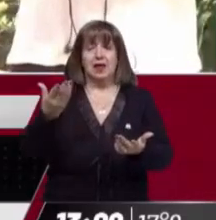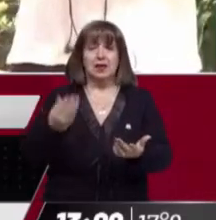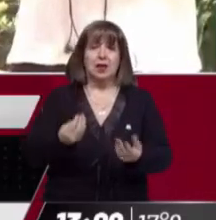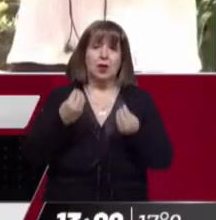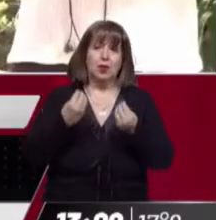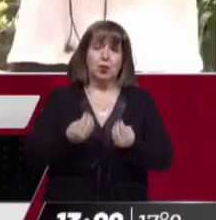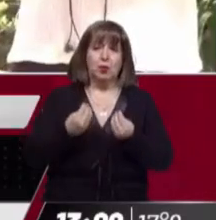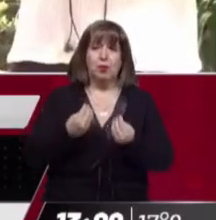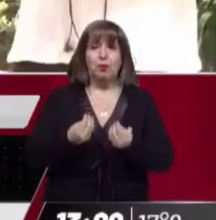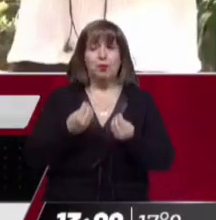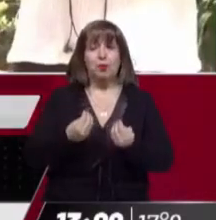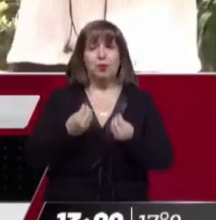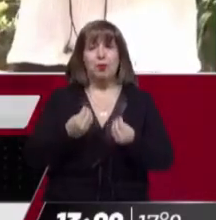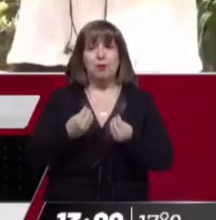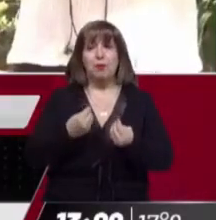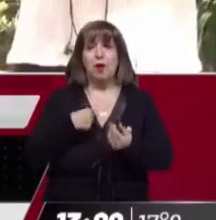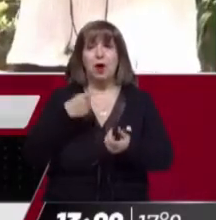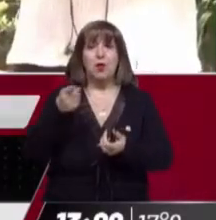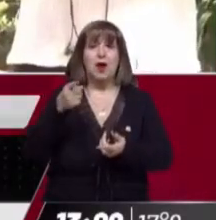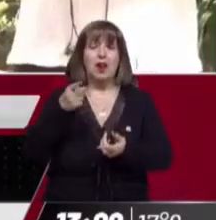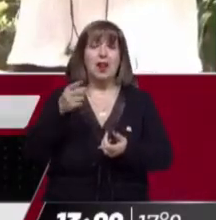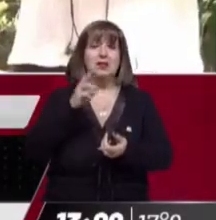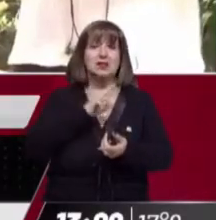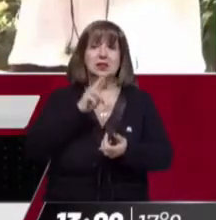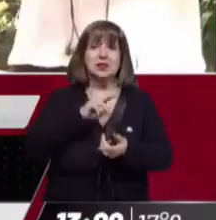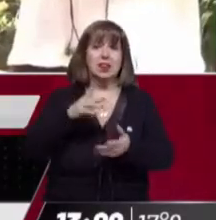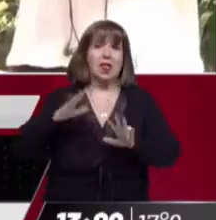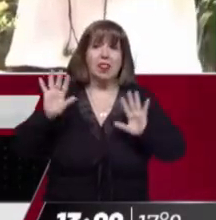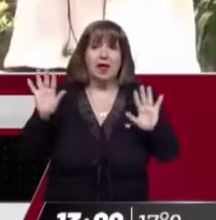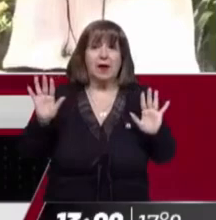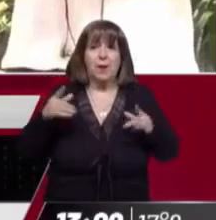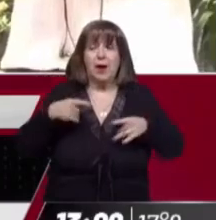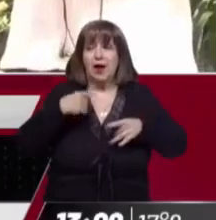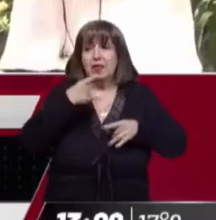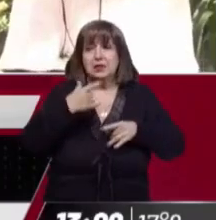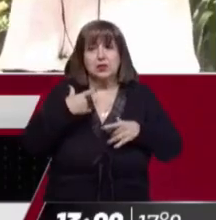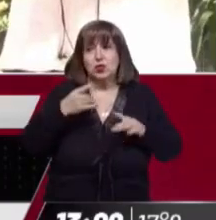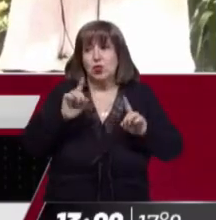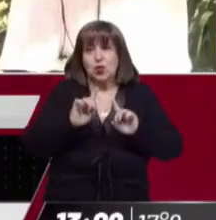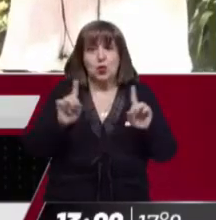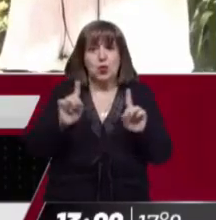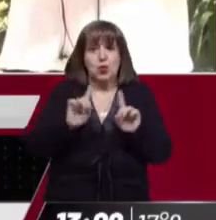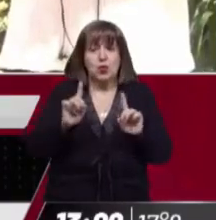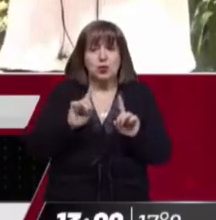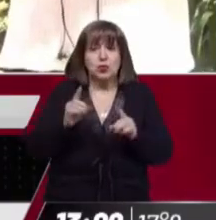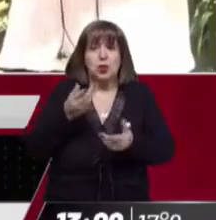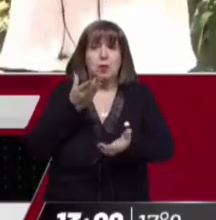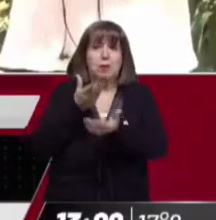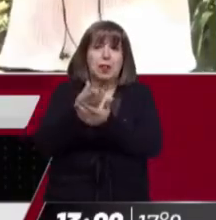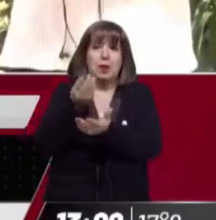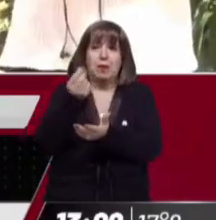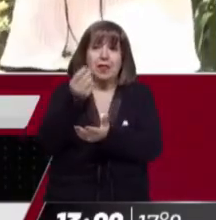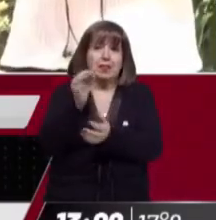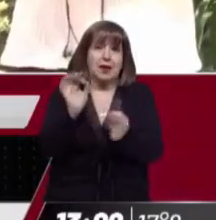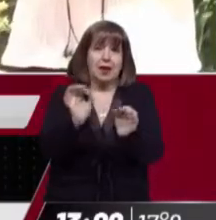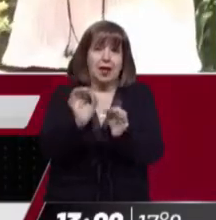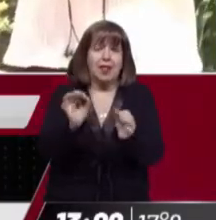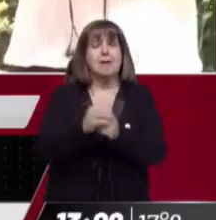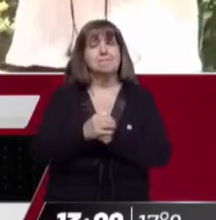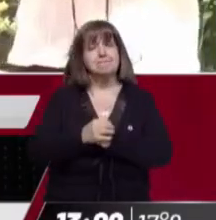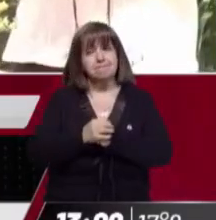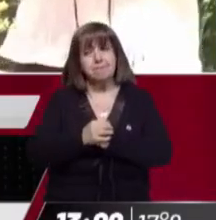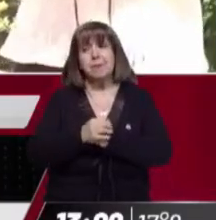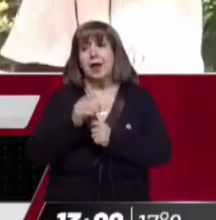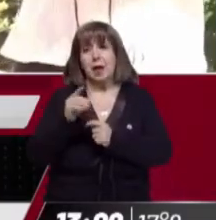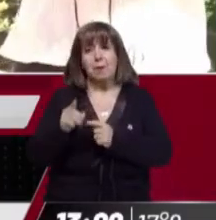es muy difícil absolutamente queda en el medio de todo absolutamente pero lo interesante de que estemos